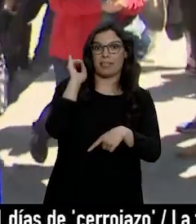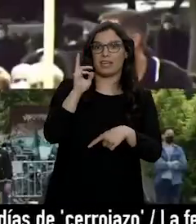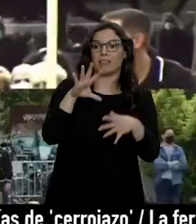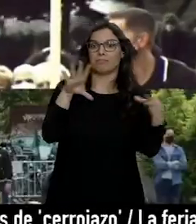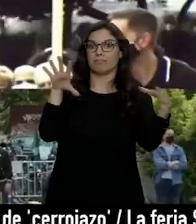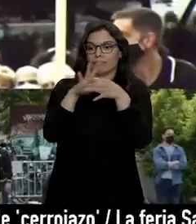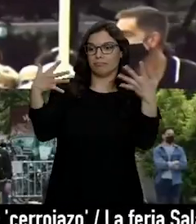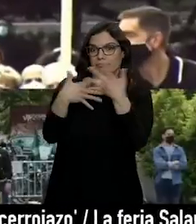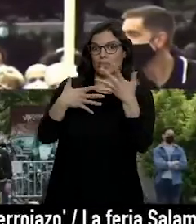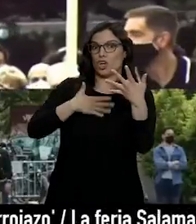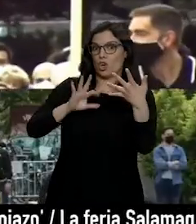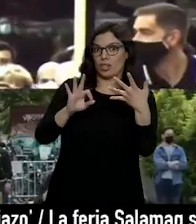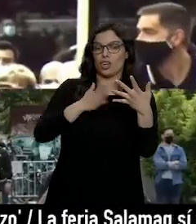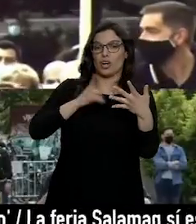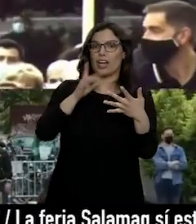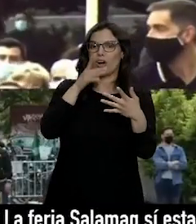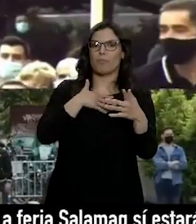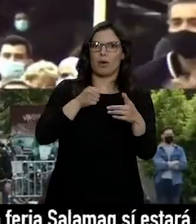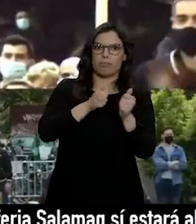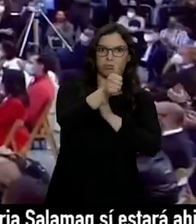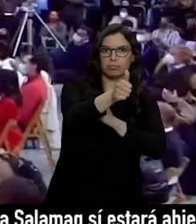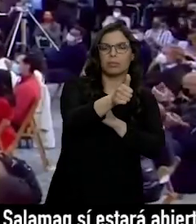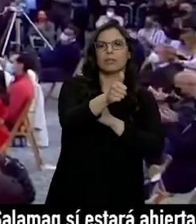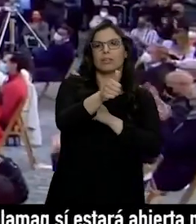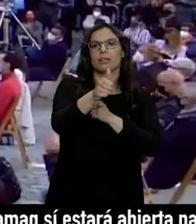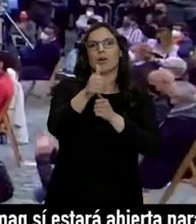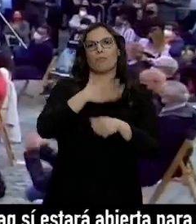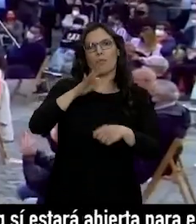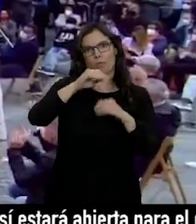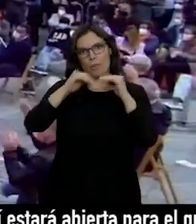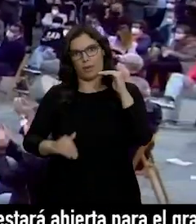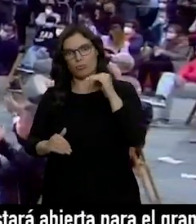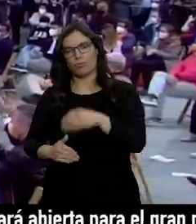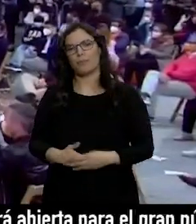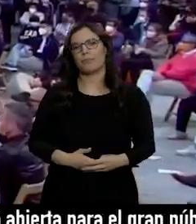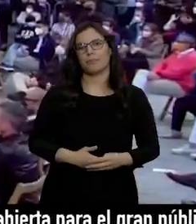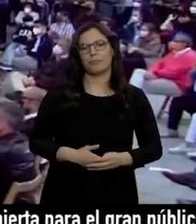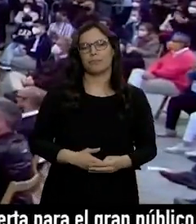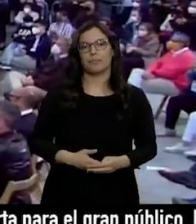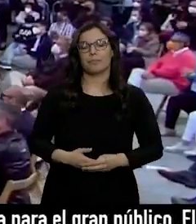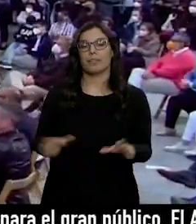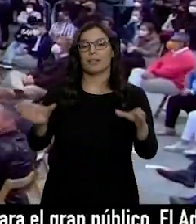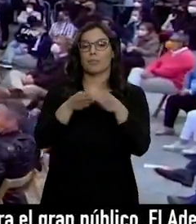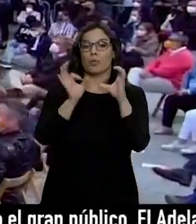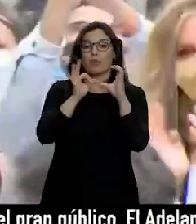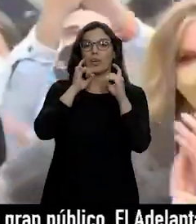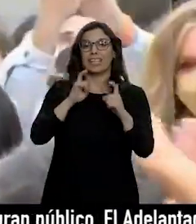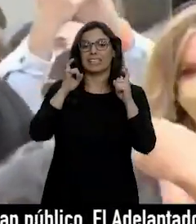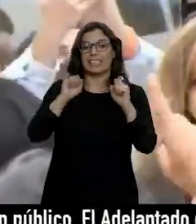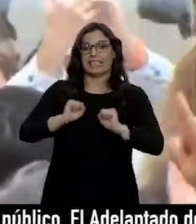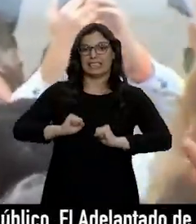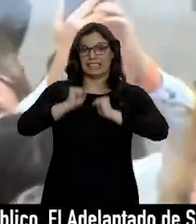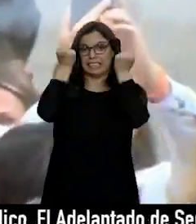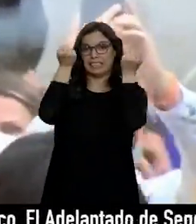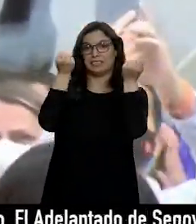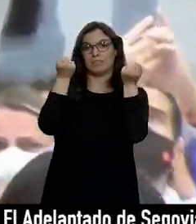y que ahora amenaza con sobrepasar al PSOE. Madrid es la hostia. Nos han querido enfrentar. Ciudadanos intenta mantenerse a flote